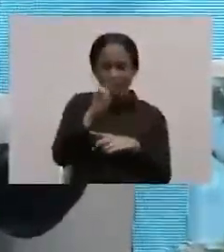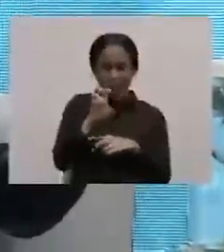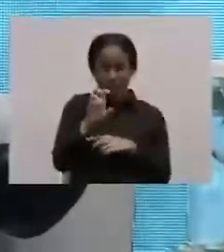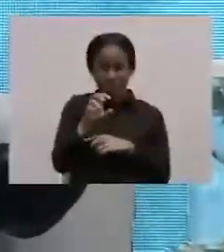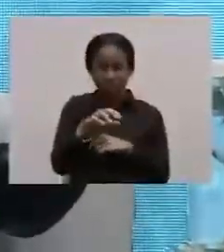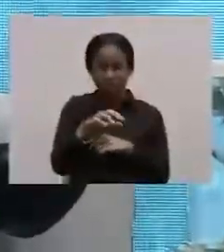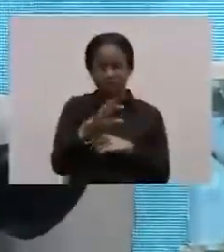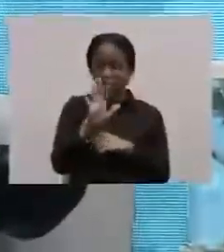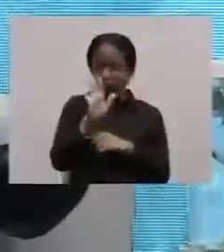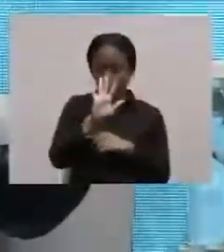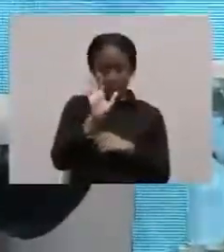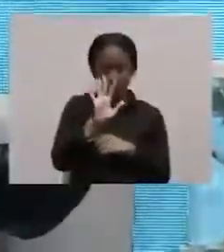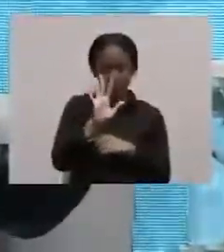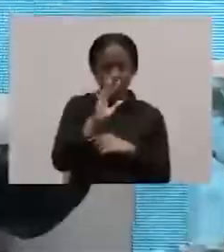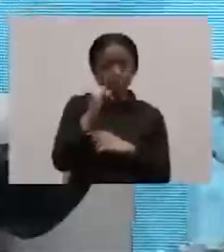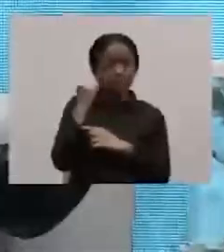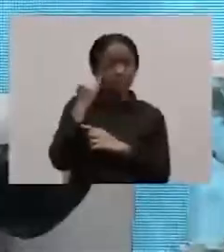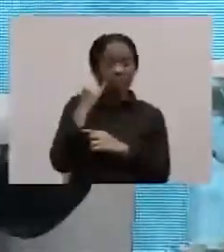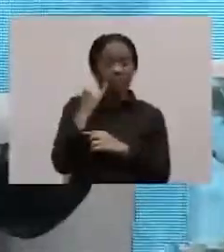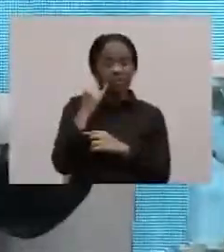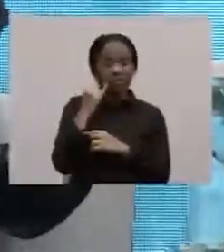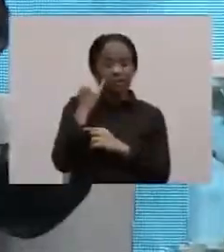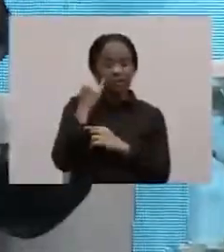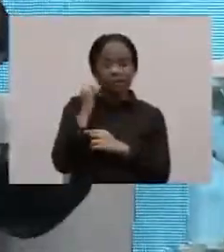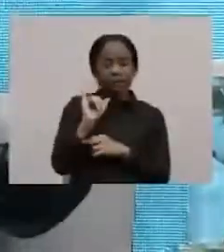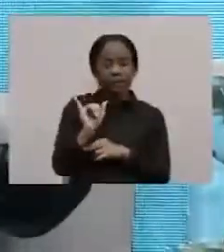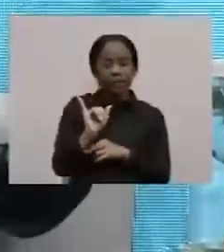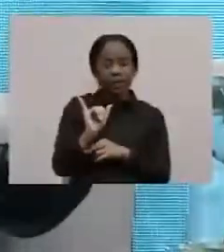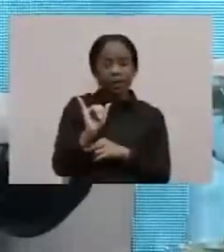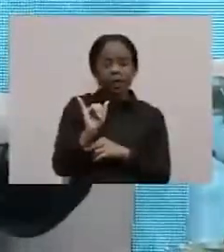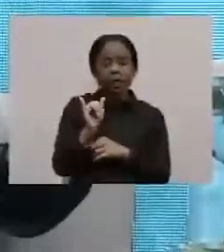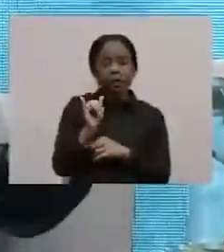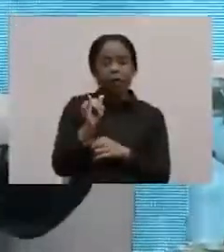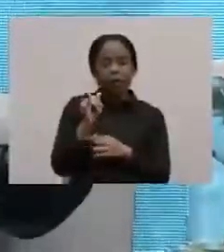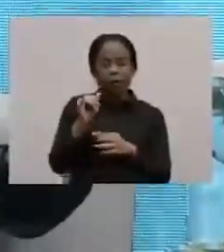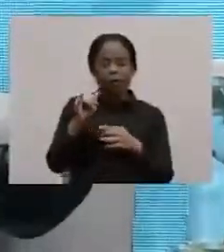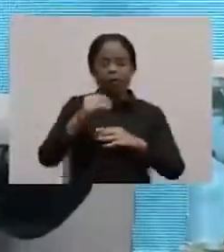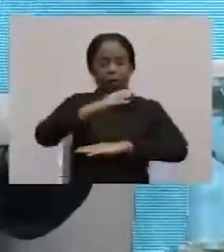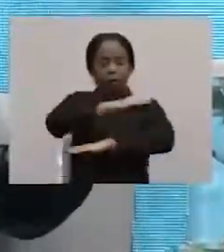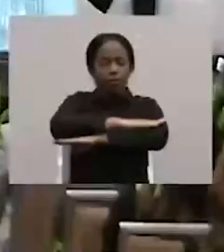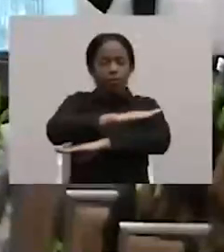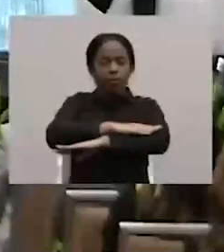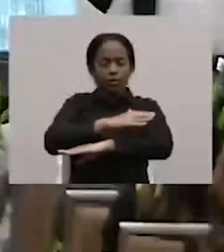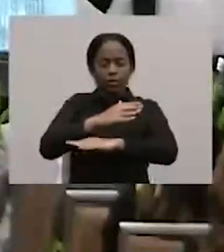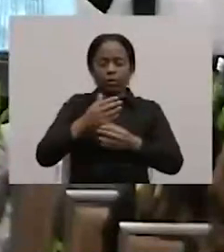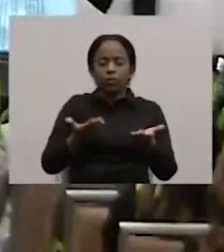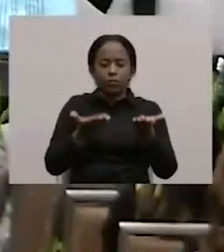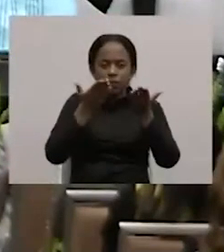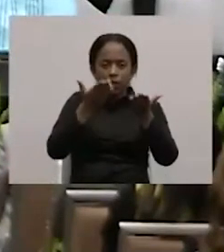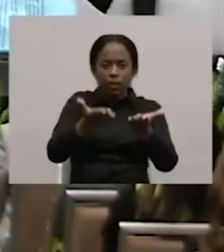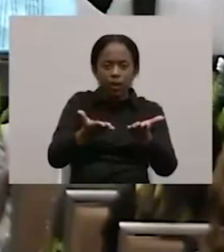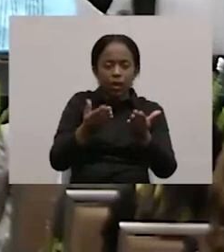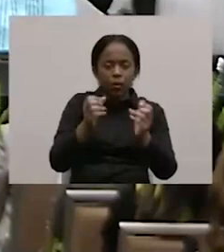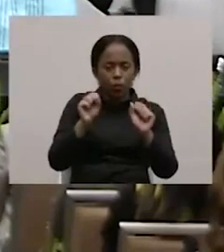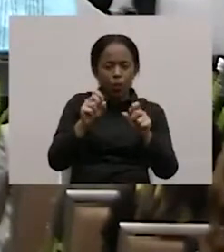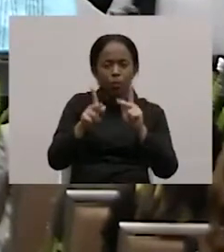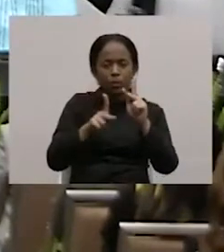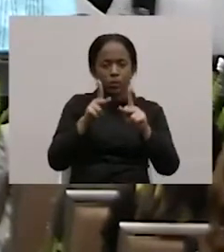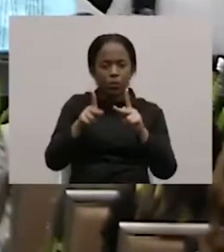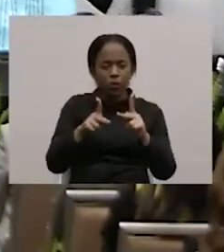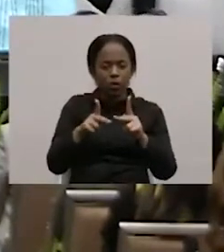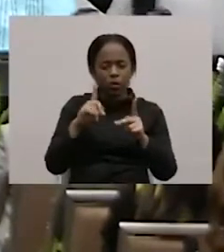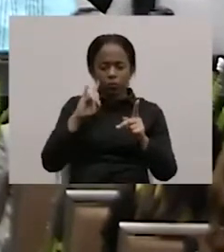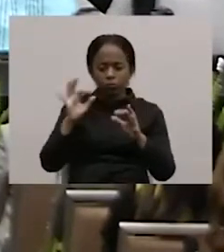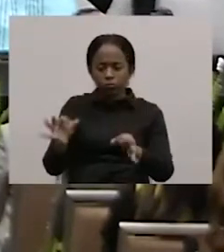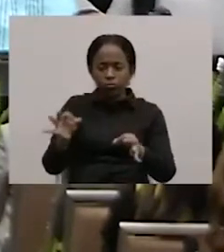no a ganar like, sino a poner sobre la mesa las herramientas para que la gente pueda